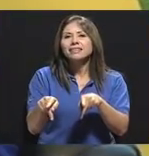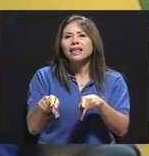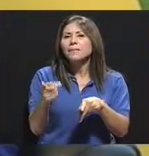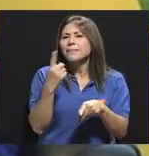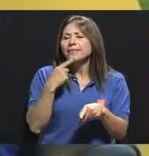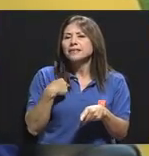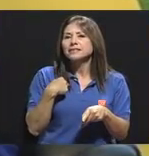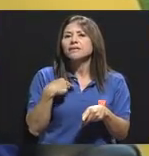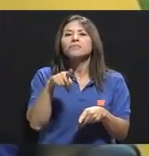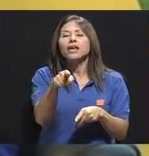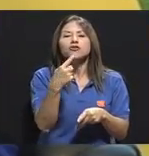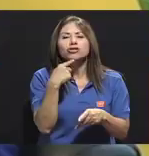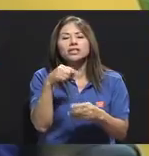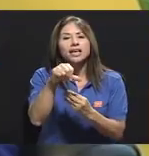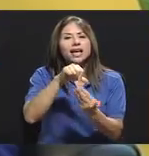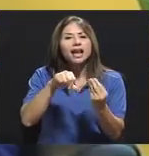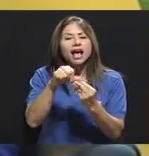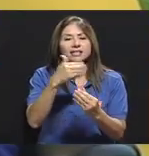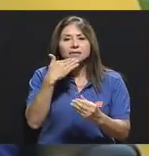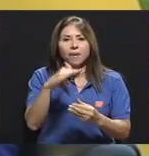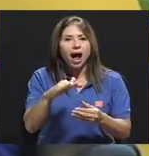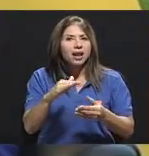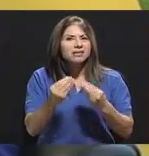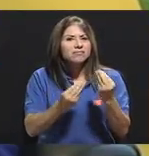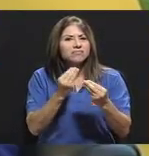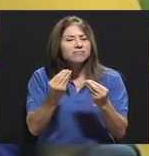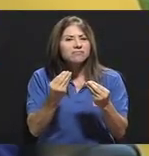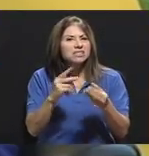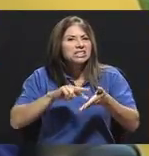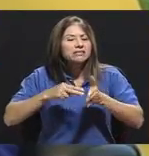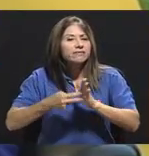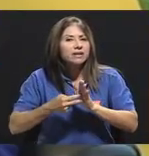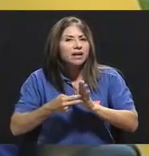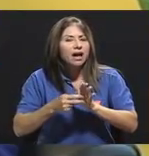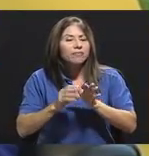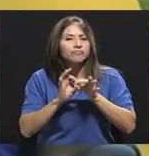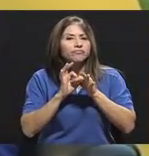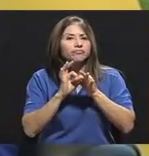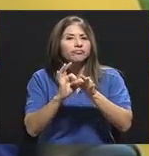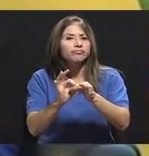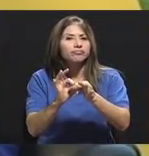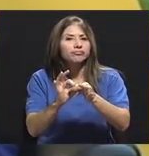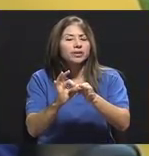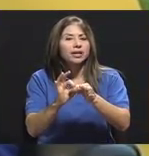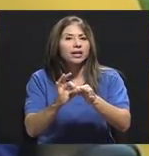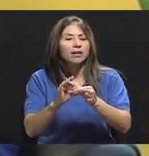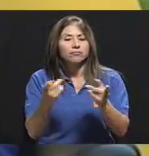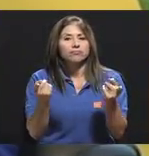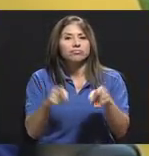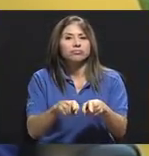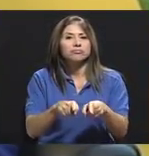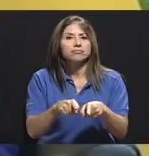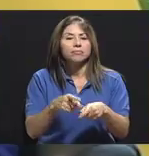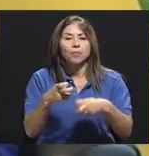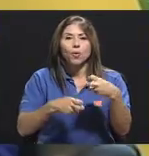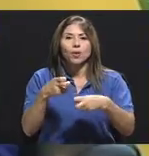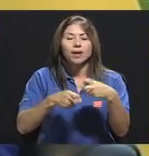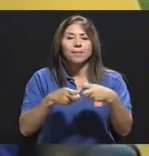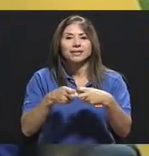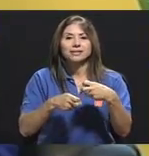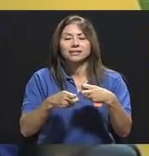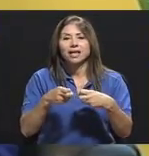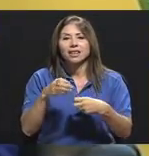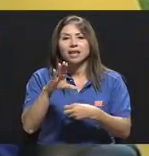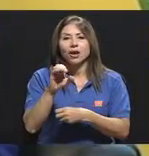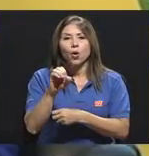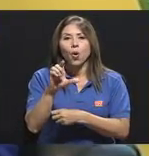ellos grasas malas eh lo tienden asociado con aquellas que tienden a aumentar mis problemas de colesterol triglicerios que me hacen daño verdad